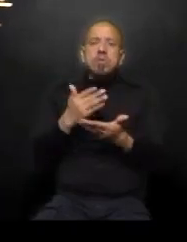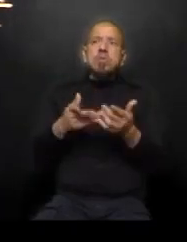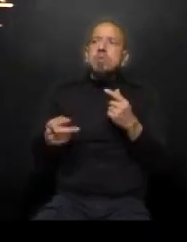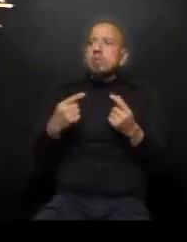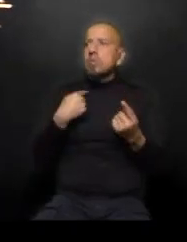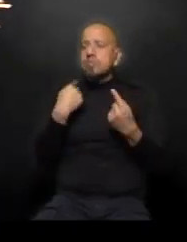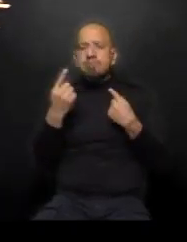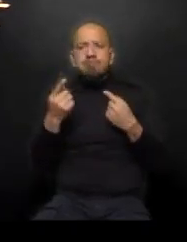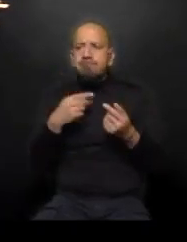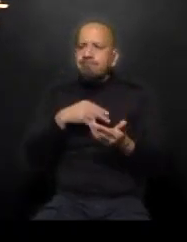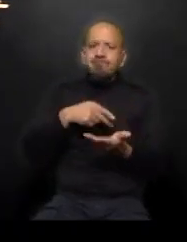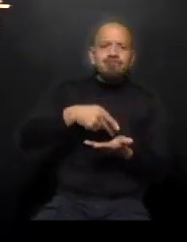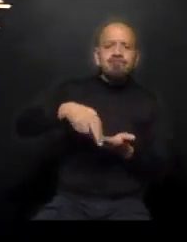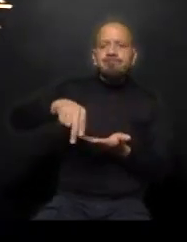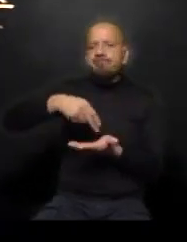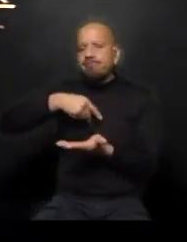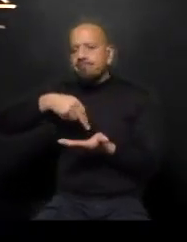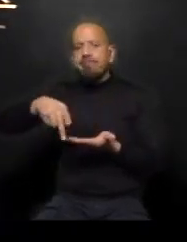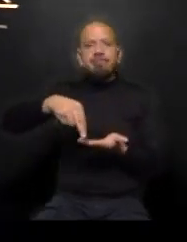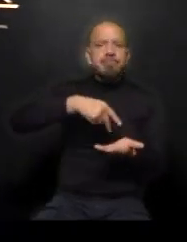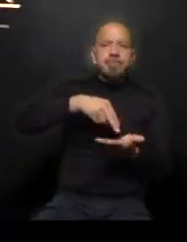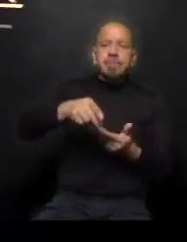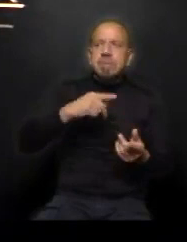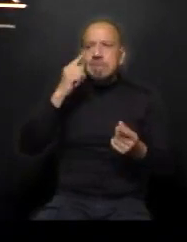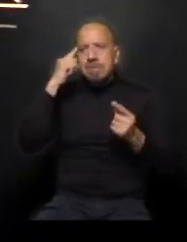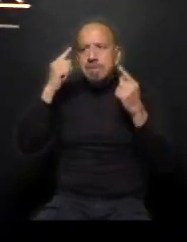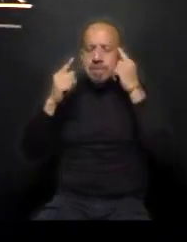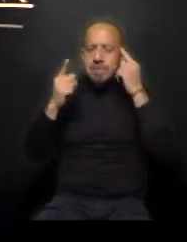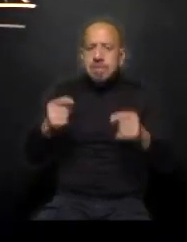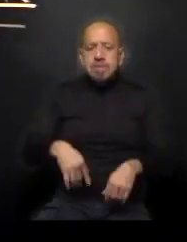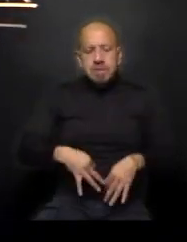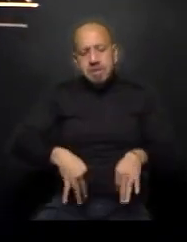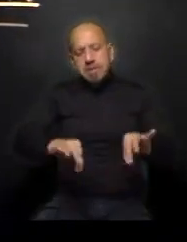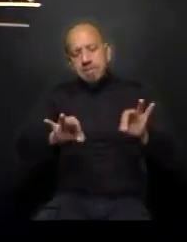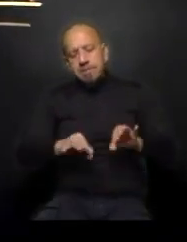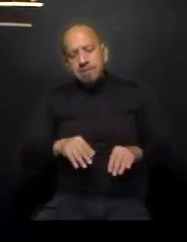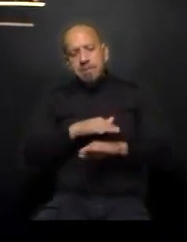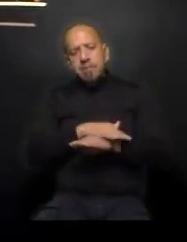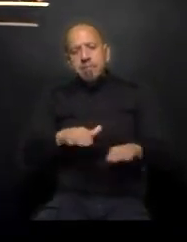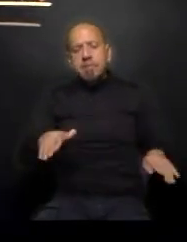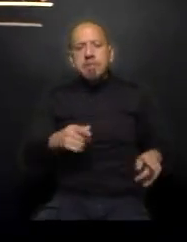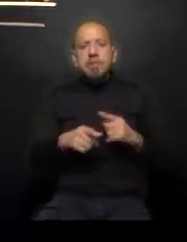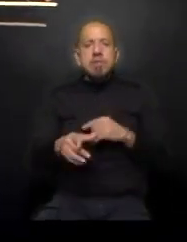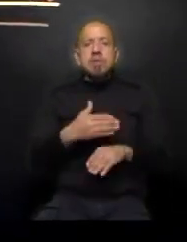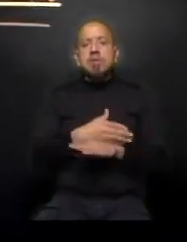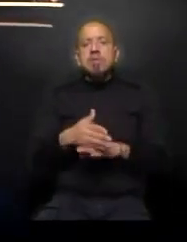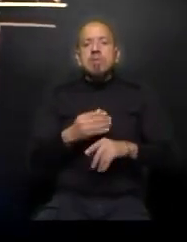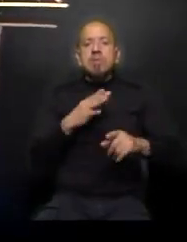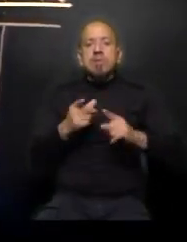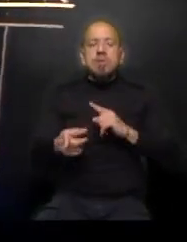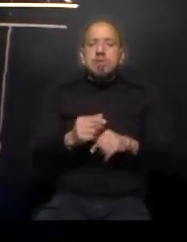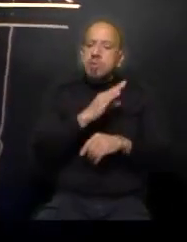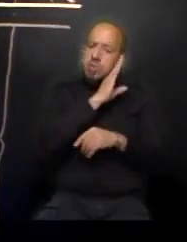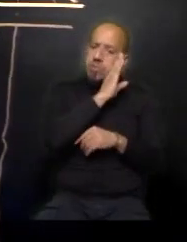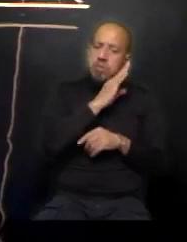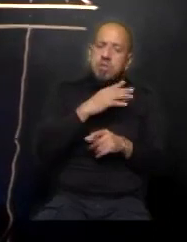un extremo a otro con incansable obstinación la alfombra ahogaba sus pasos a ratos entraban el dormitorio y